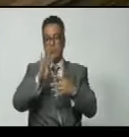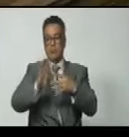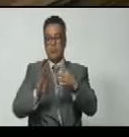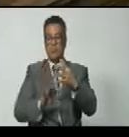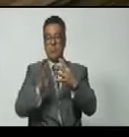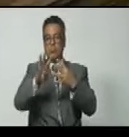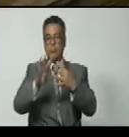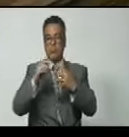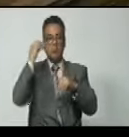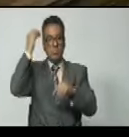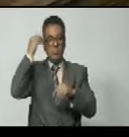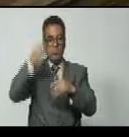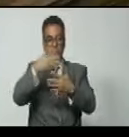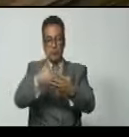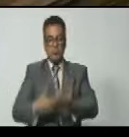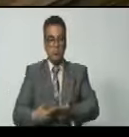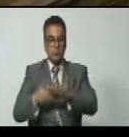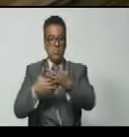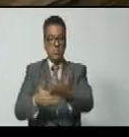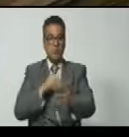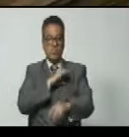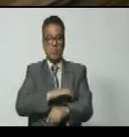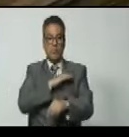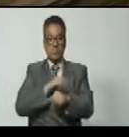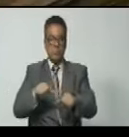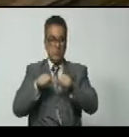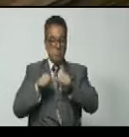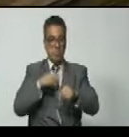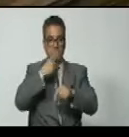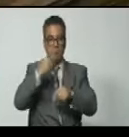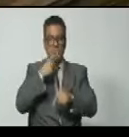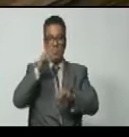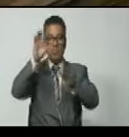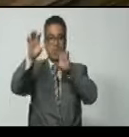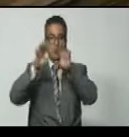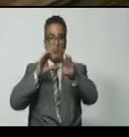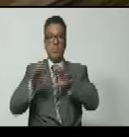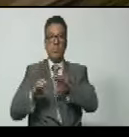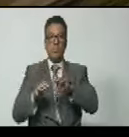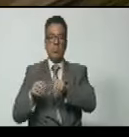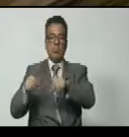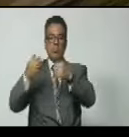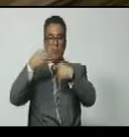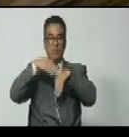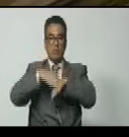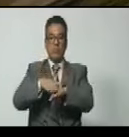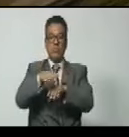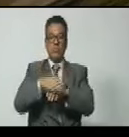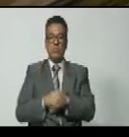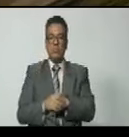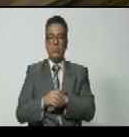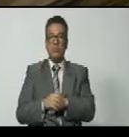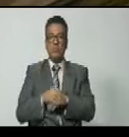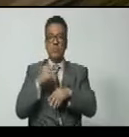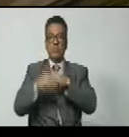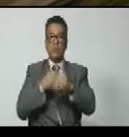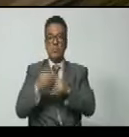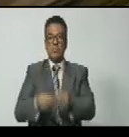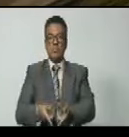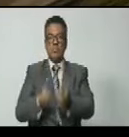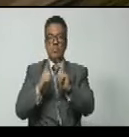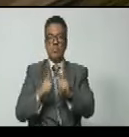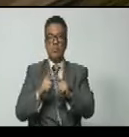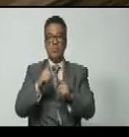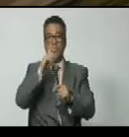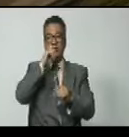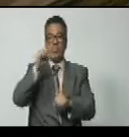4. Considerar el informe presentado por la Comisión Permanente Política Exterior, Soberanía e Integración, mediante el cual se autoriza al